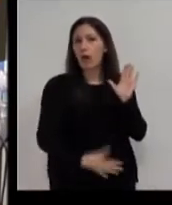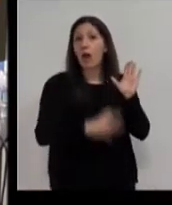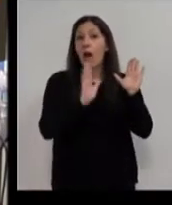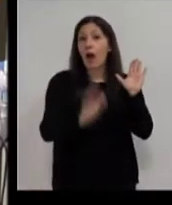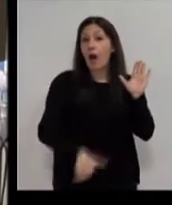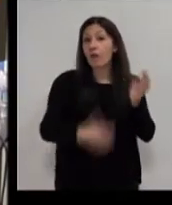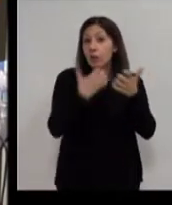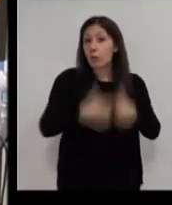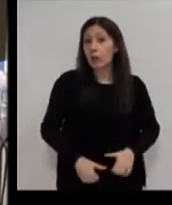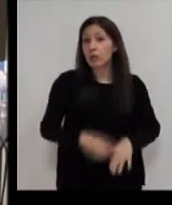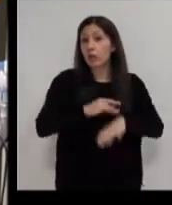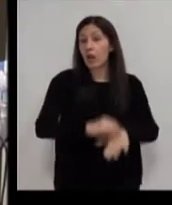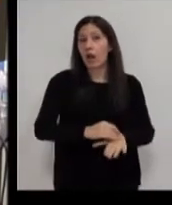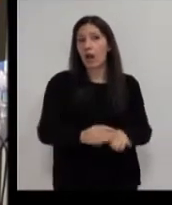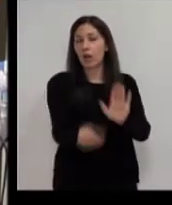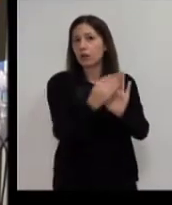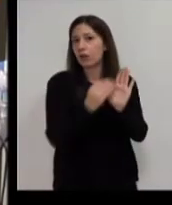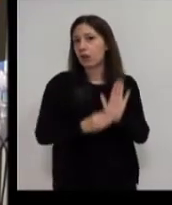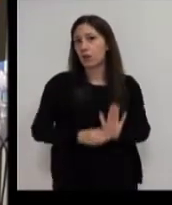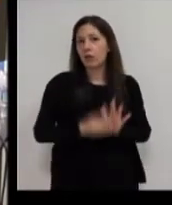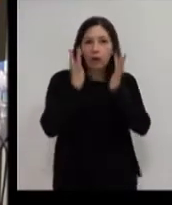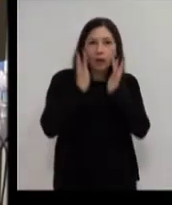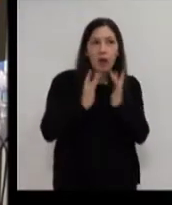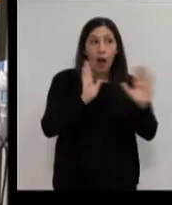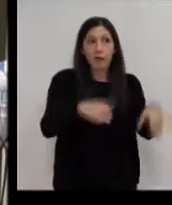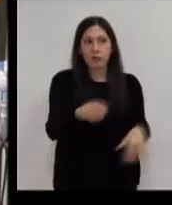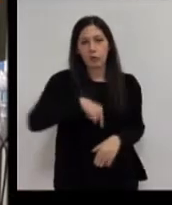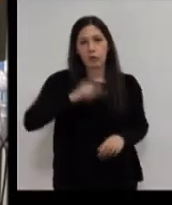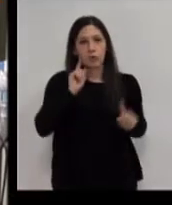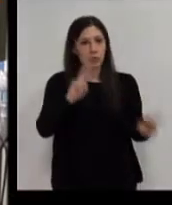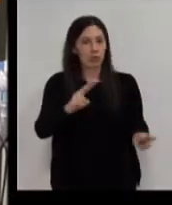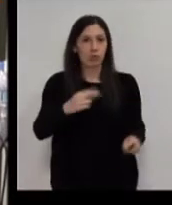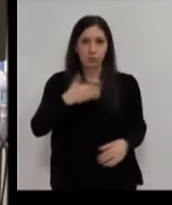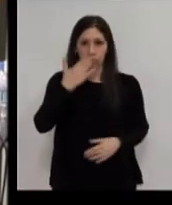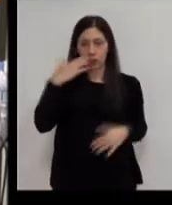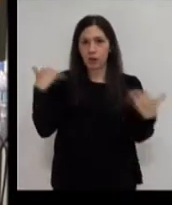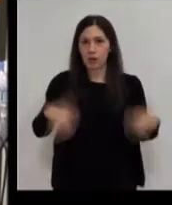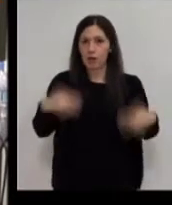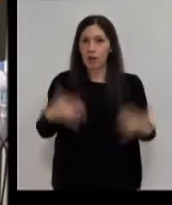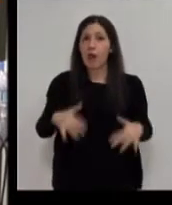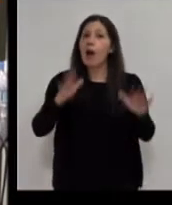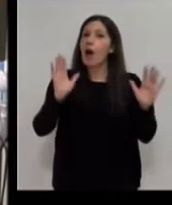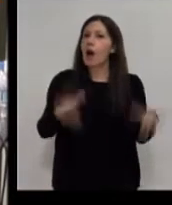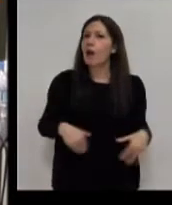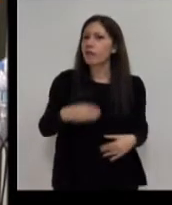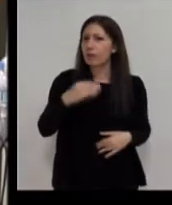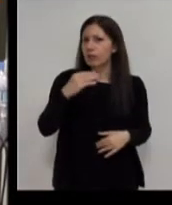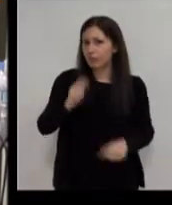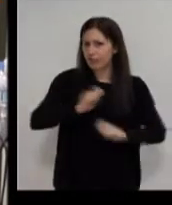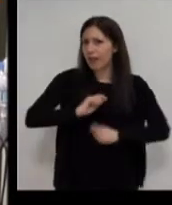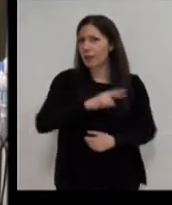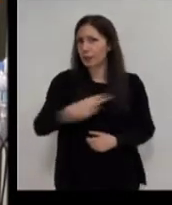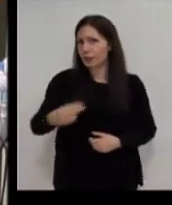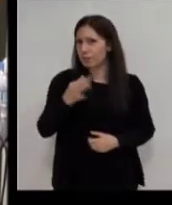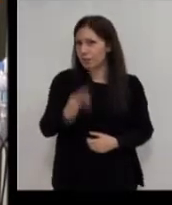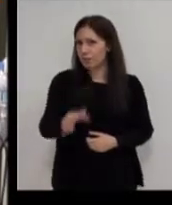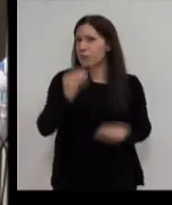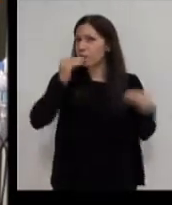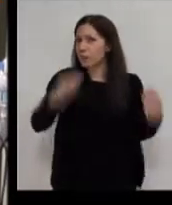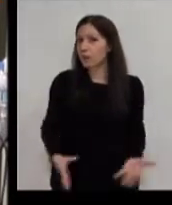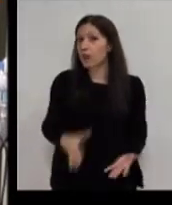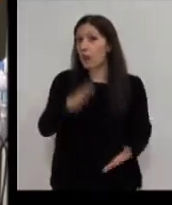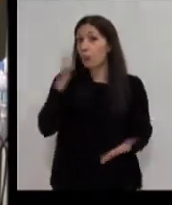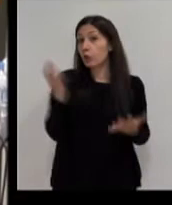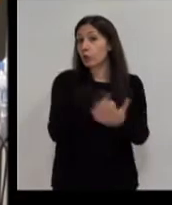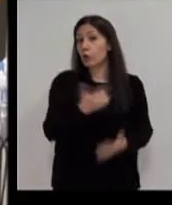son los mejores y lo publicaron tal cual en la guía. Nosotros cuando lo vimos en Fitur nos echamos las manos a la cabeza, pero nos ha salido la jugada